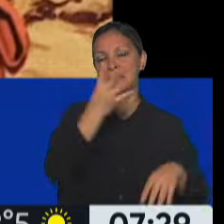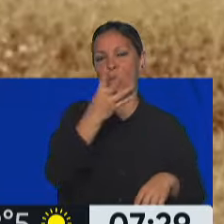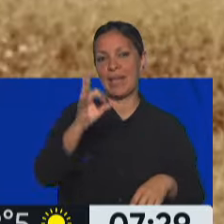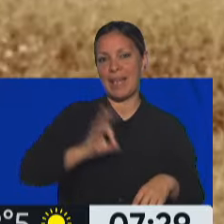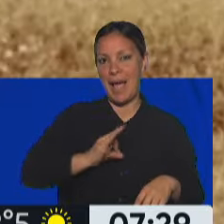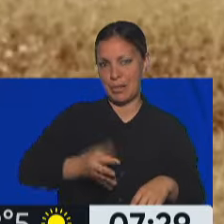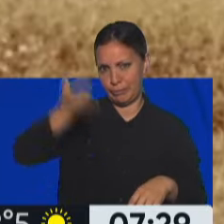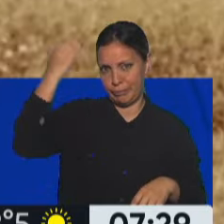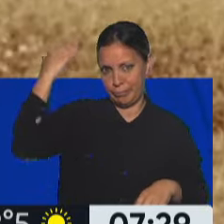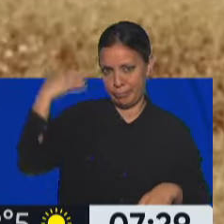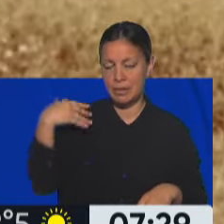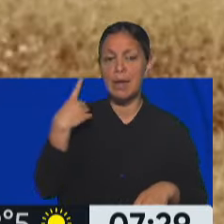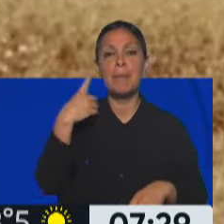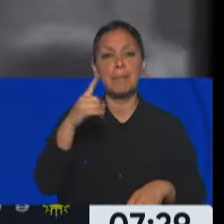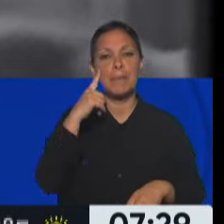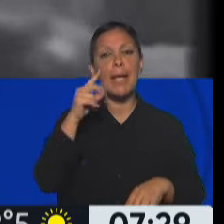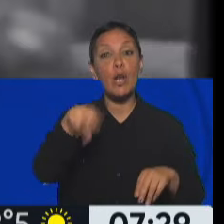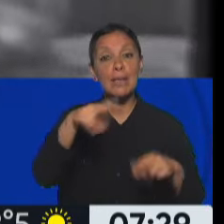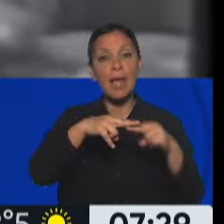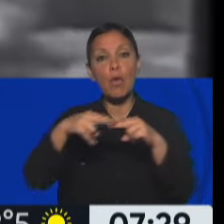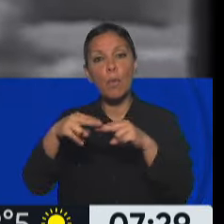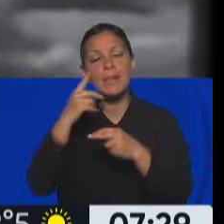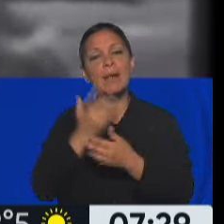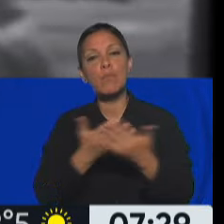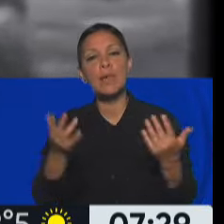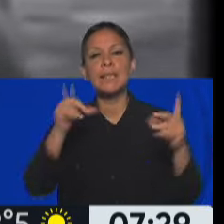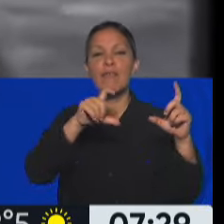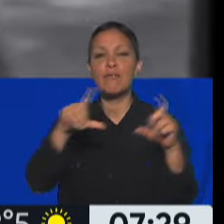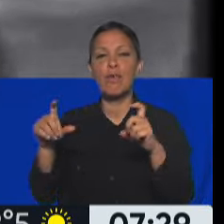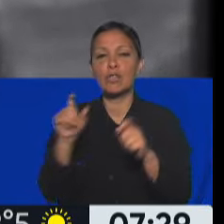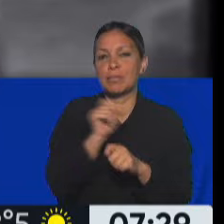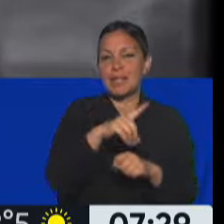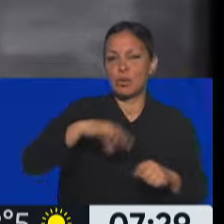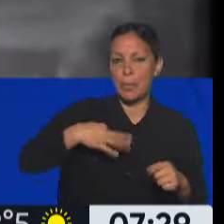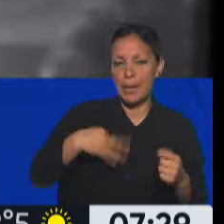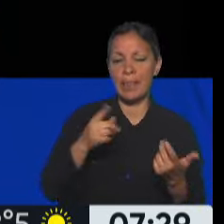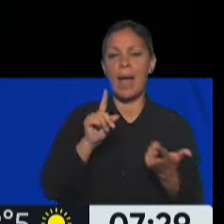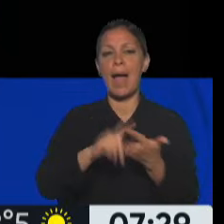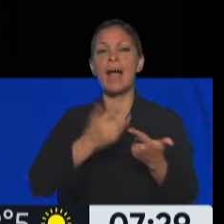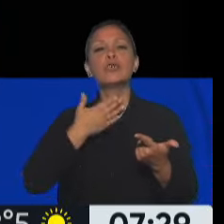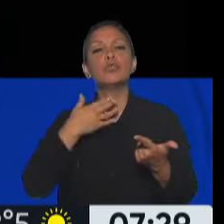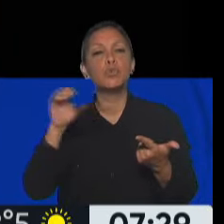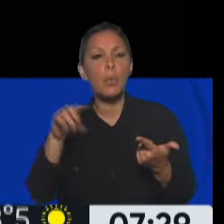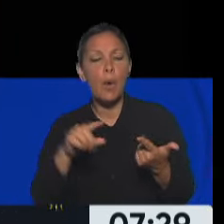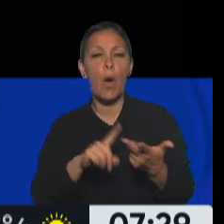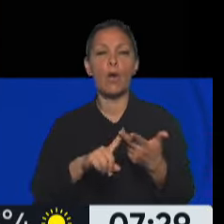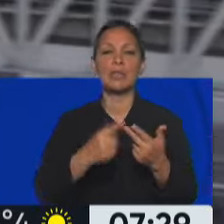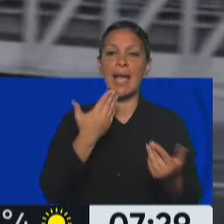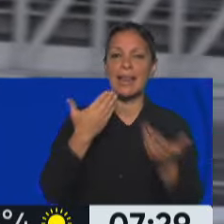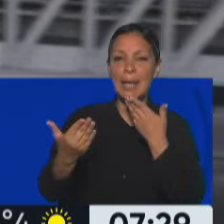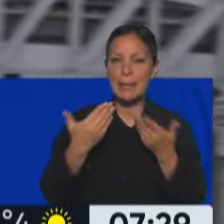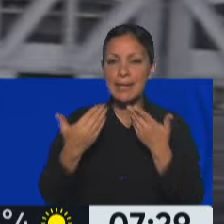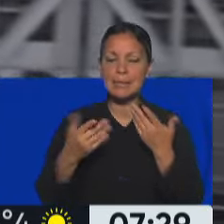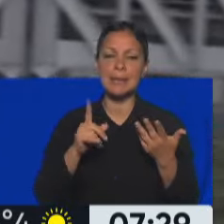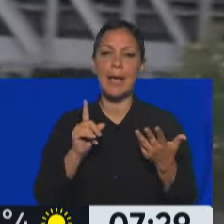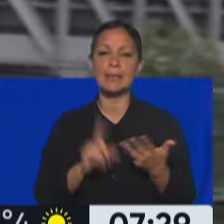audios, también con fotos, material de archivo, fotos y material de su propia familia, con imágenes de entrevistas televisivas, también